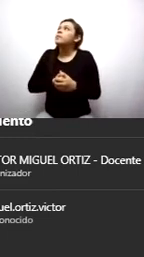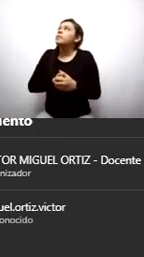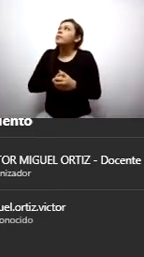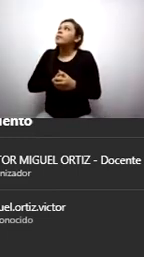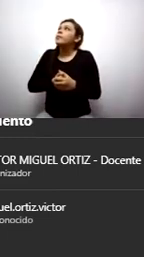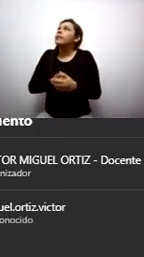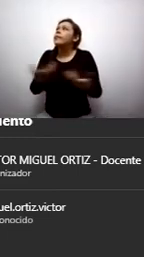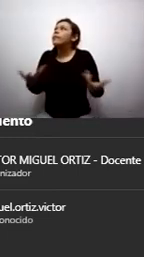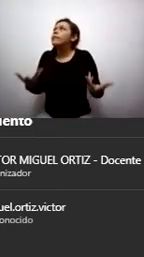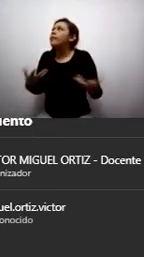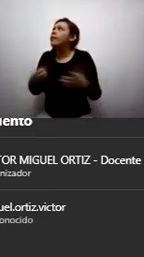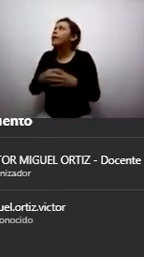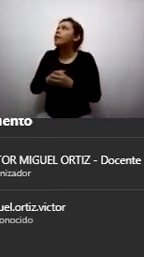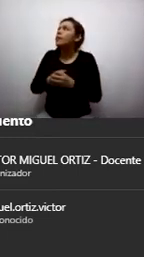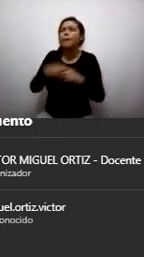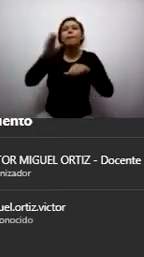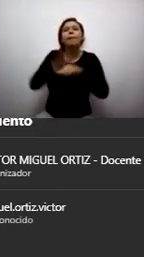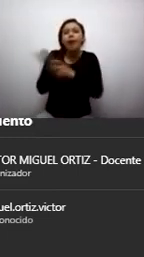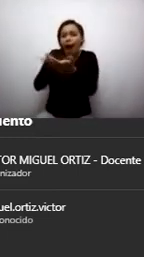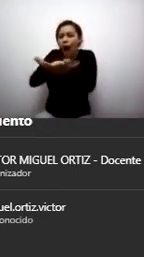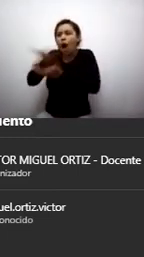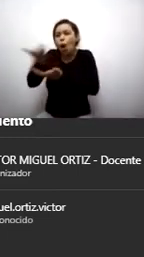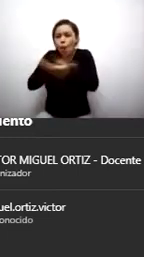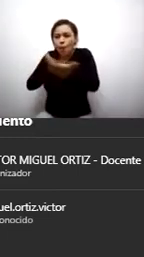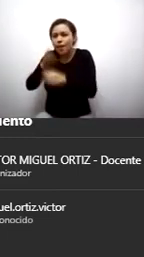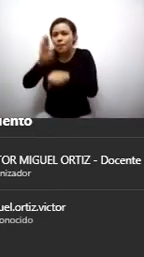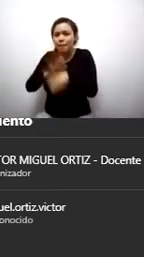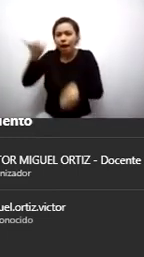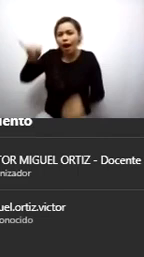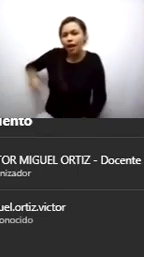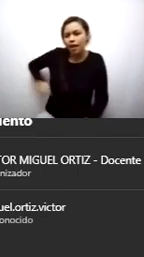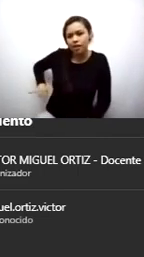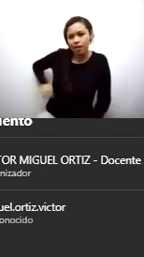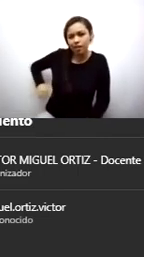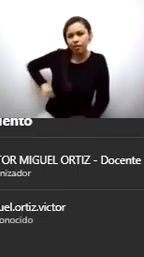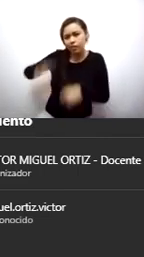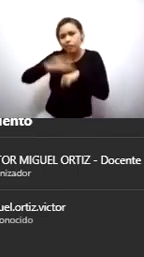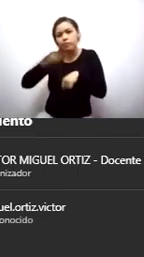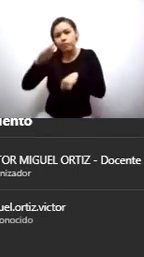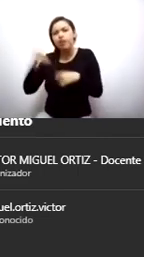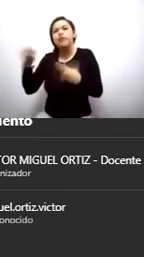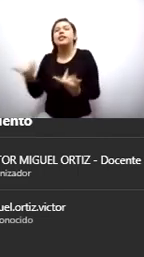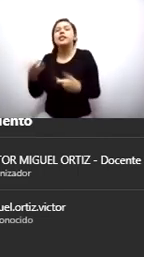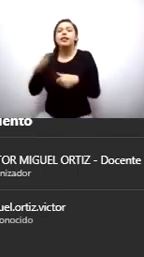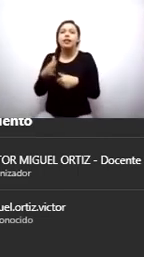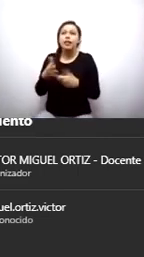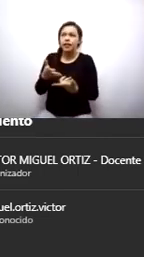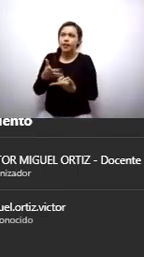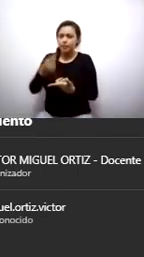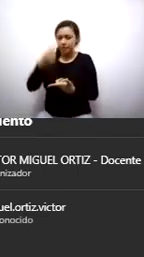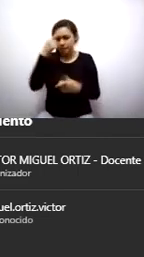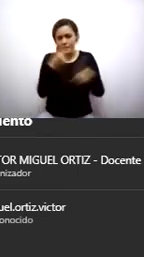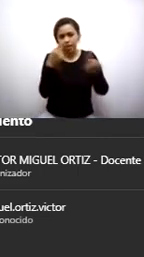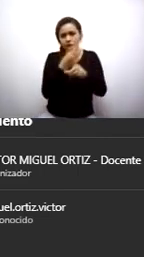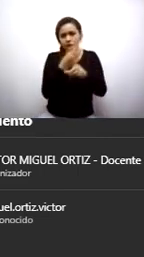pues interactivas, un poco más interesantes para ellos y poder tener en este sentido pues la